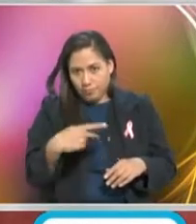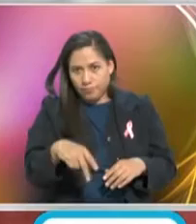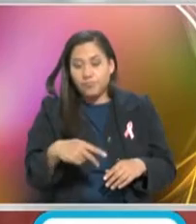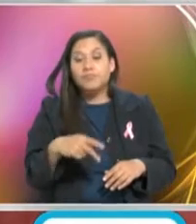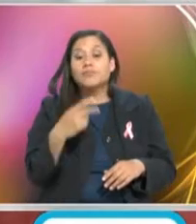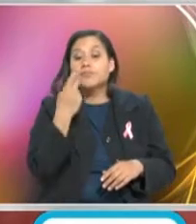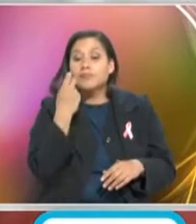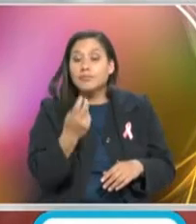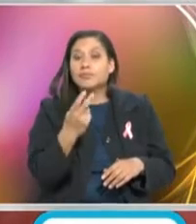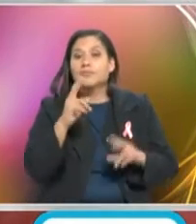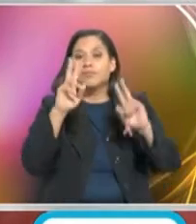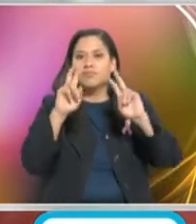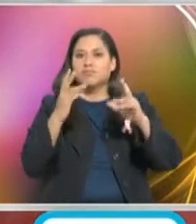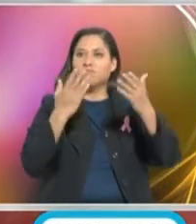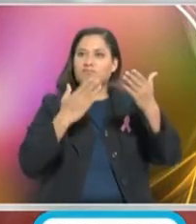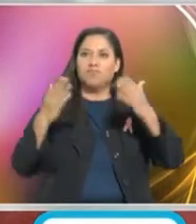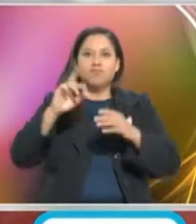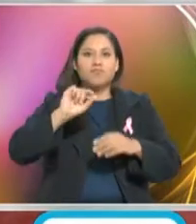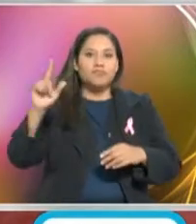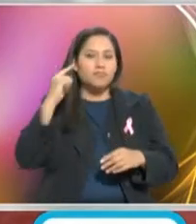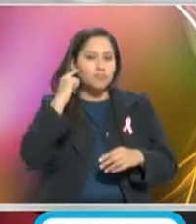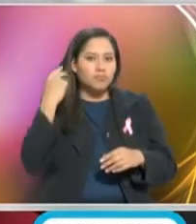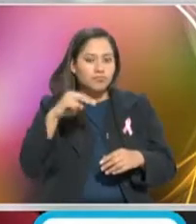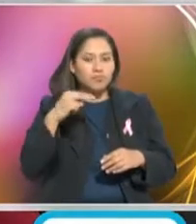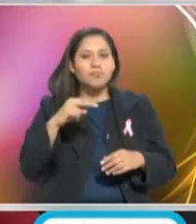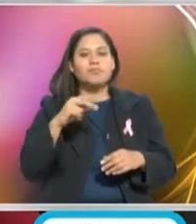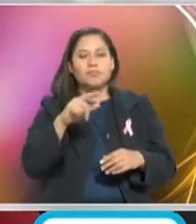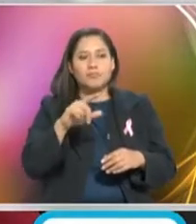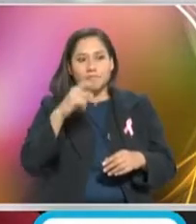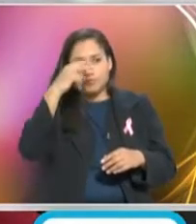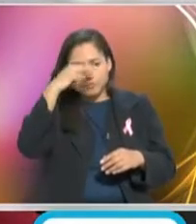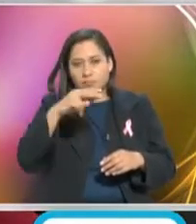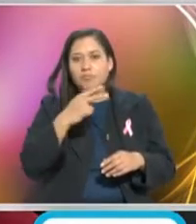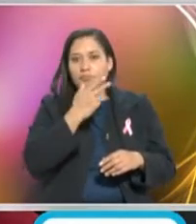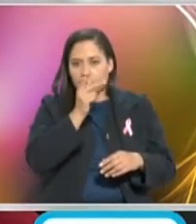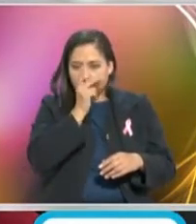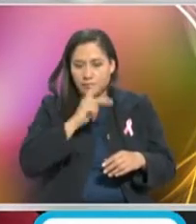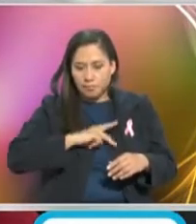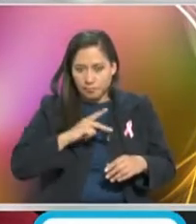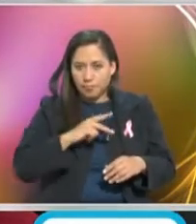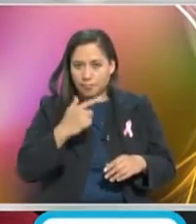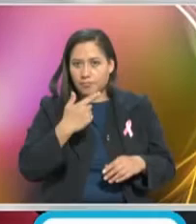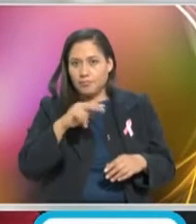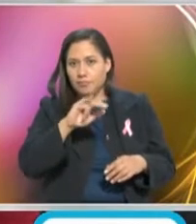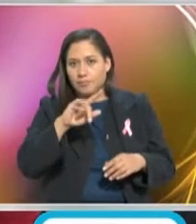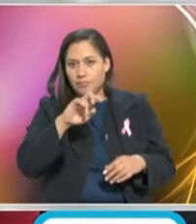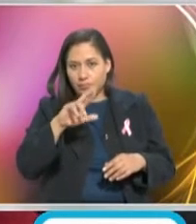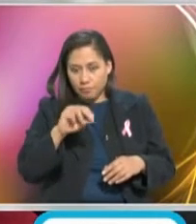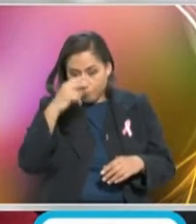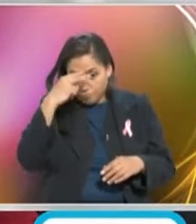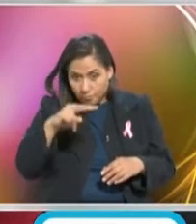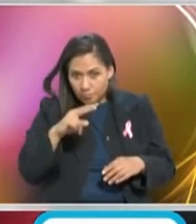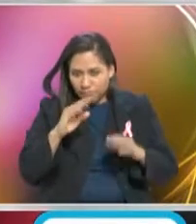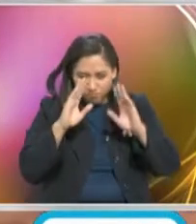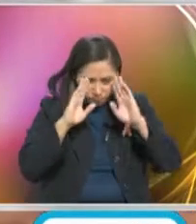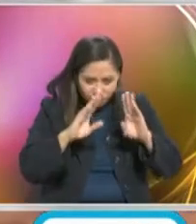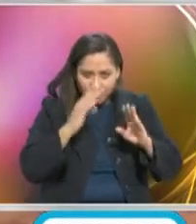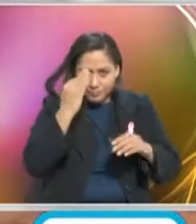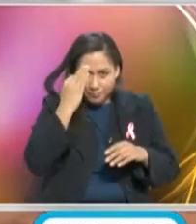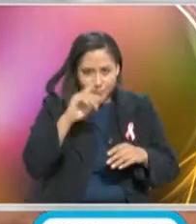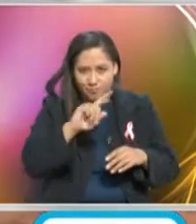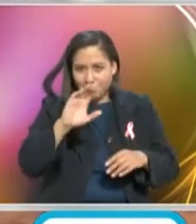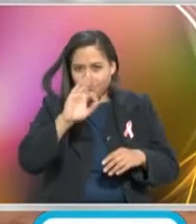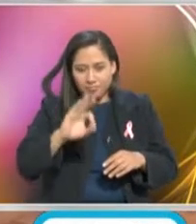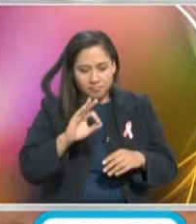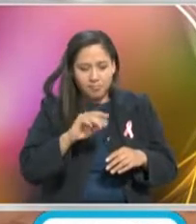esta parte de engrandecer a México. Guillermo González Camarena era un mexicano de tiempo completo. Sí. Sí. Él, además